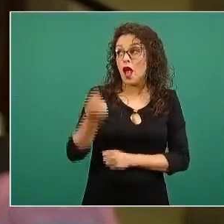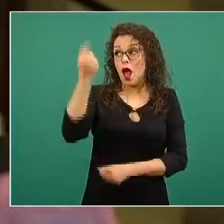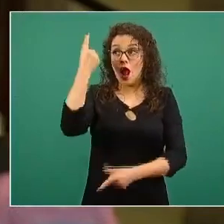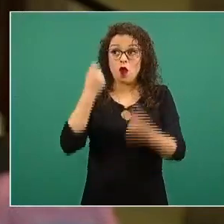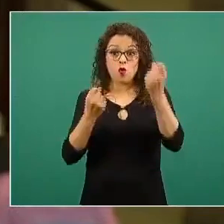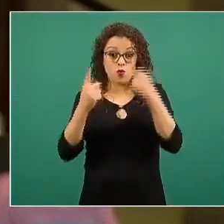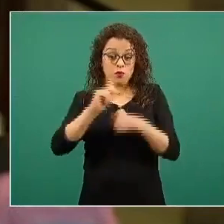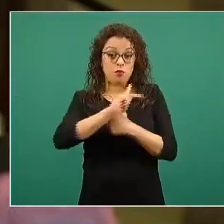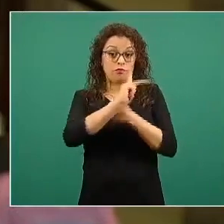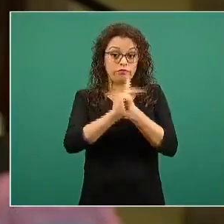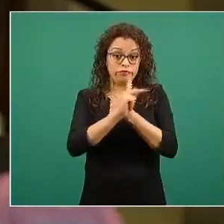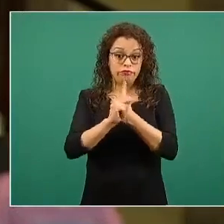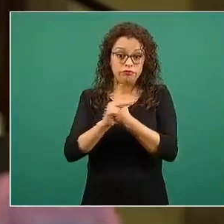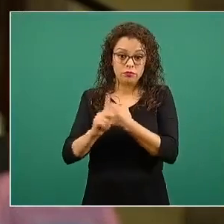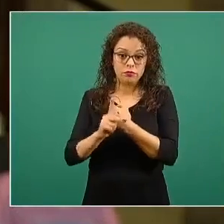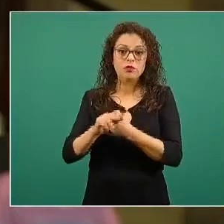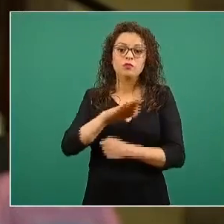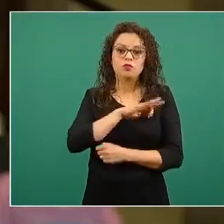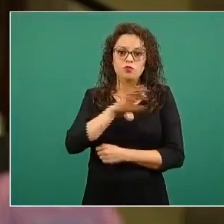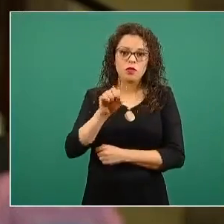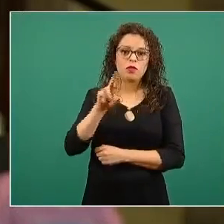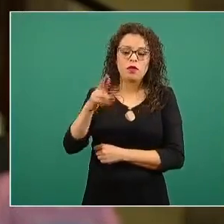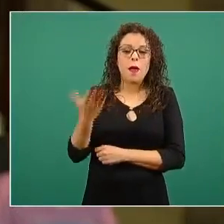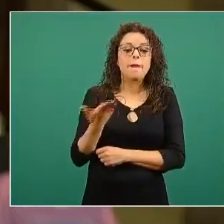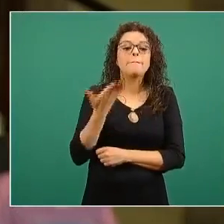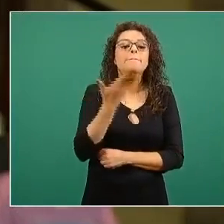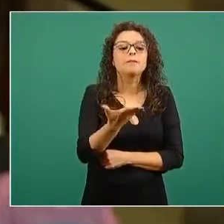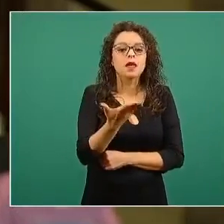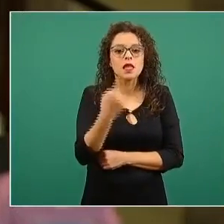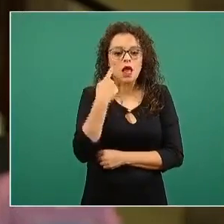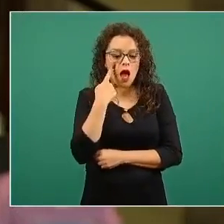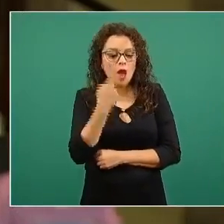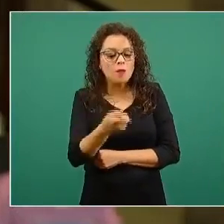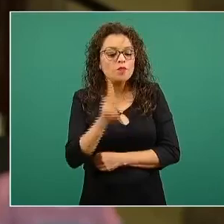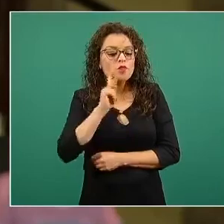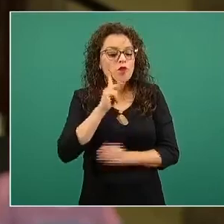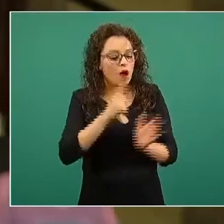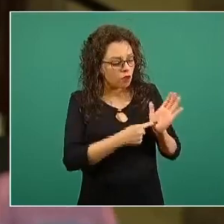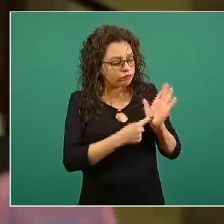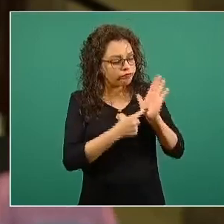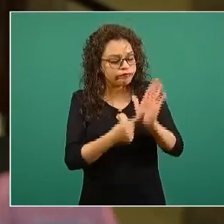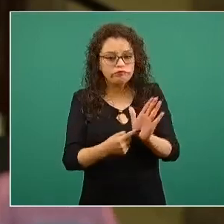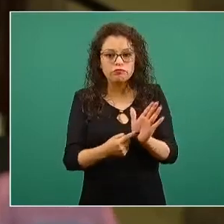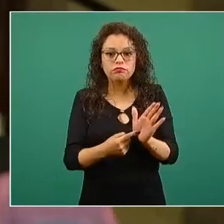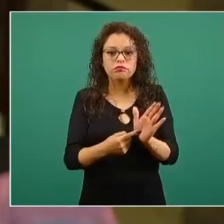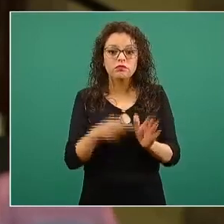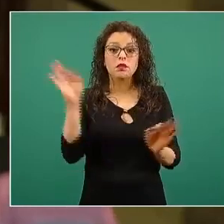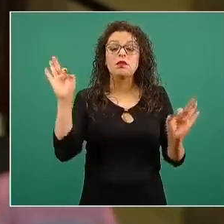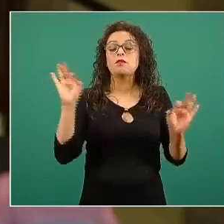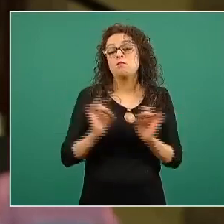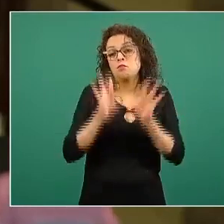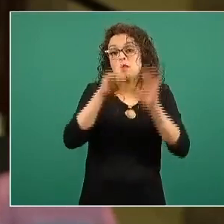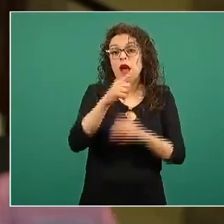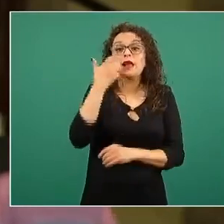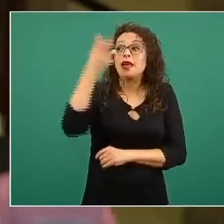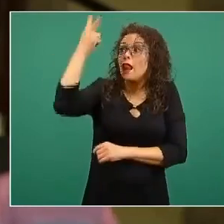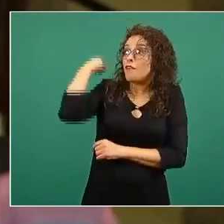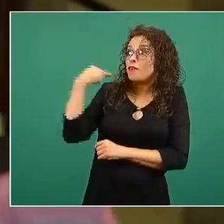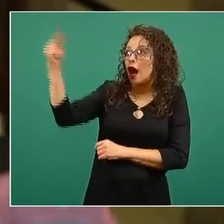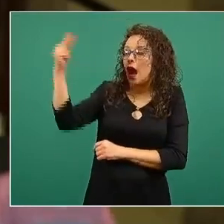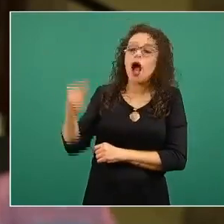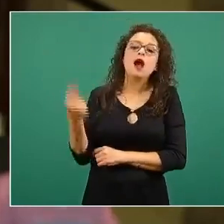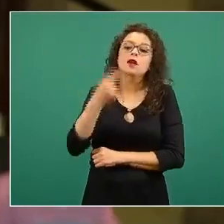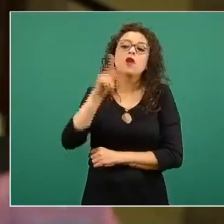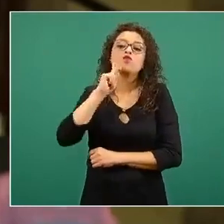ser que pidan alguna certificación para poder viajar, certificando pues